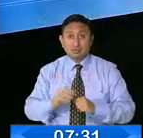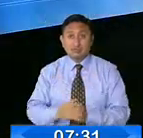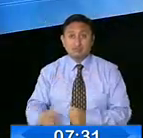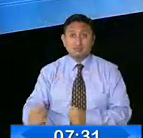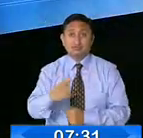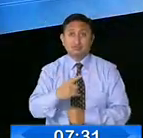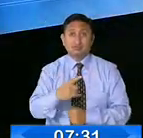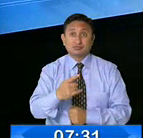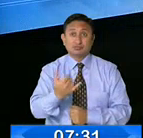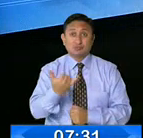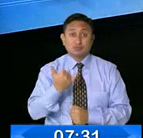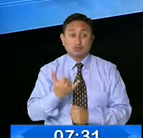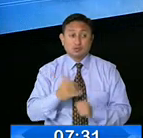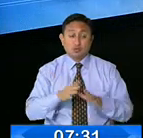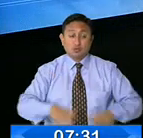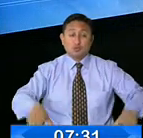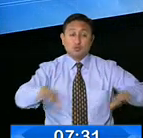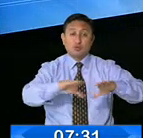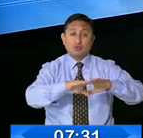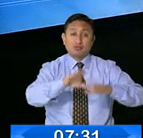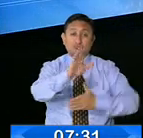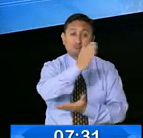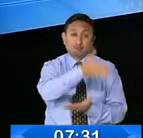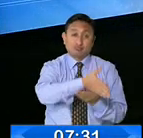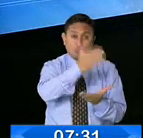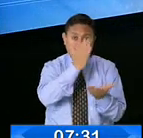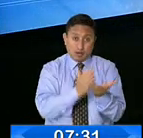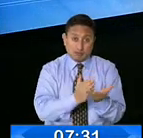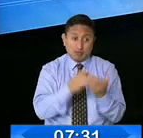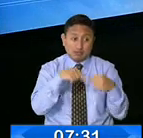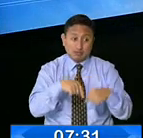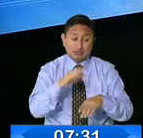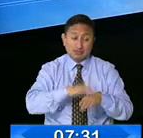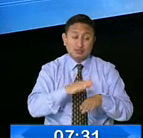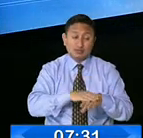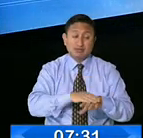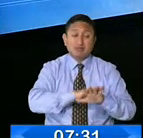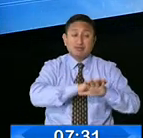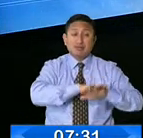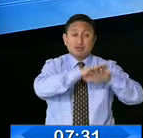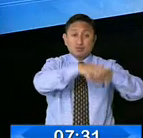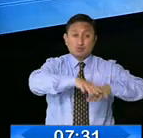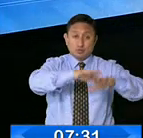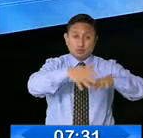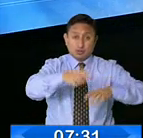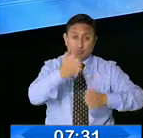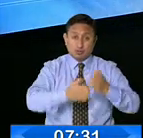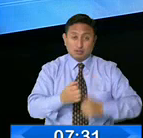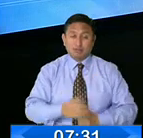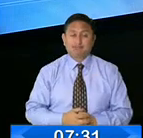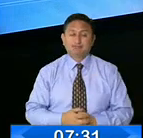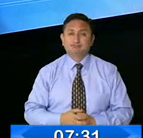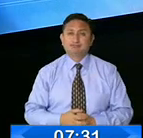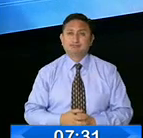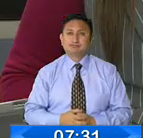está a esta hora uno de los sectores de Guayabamba afectados por la creciente de la subida del río Quinche. Ali.